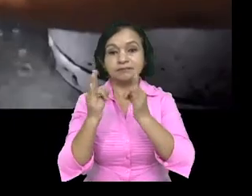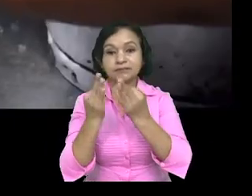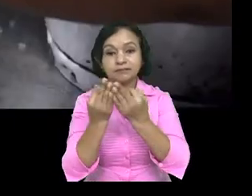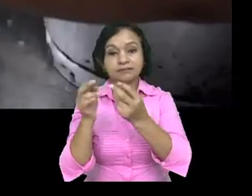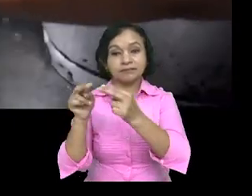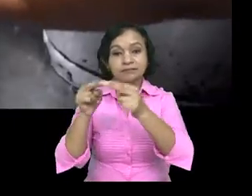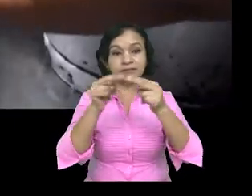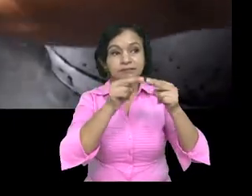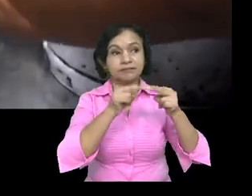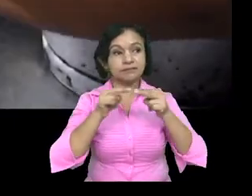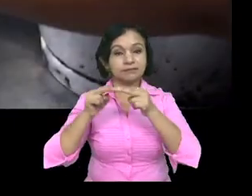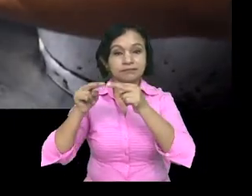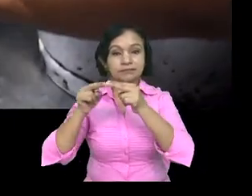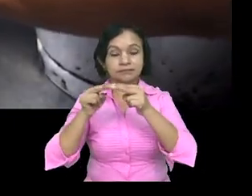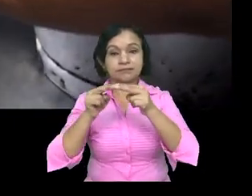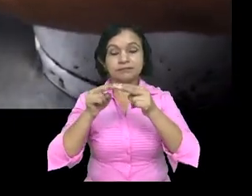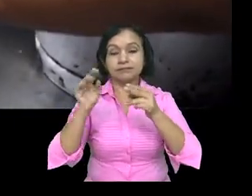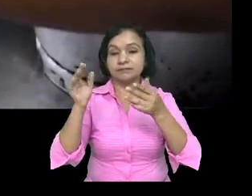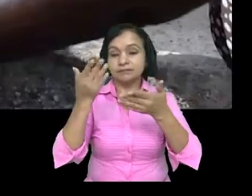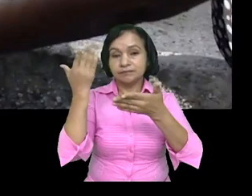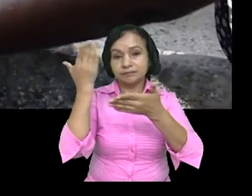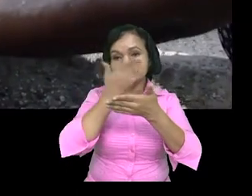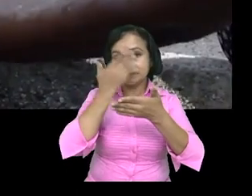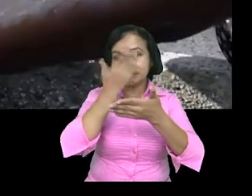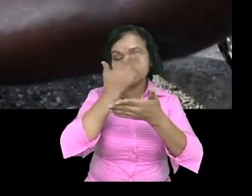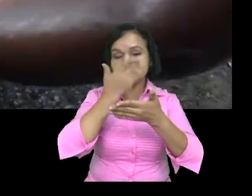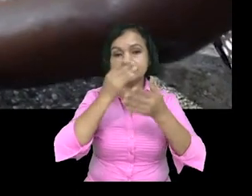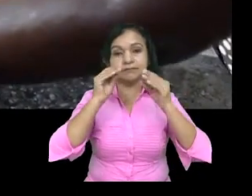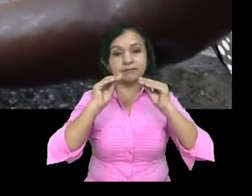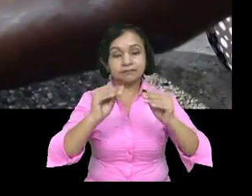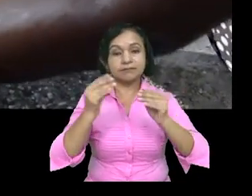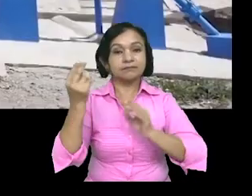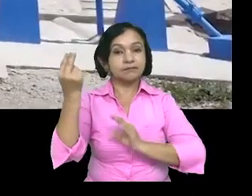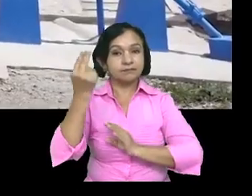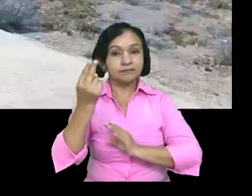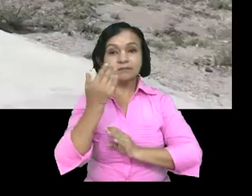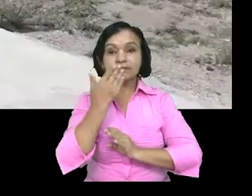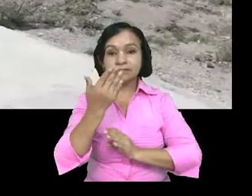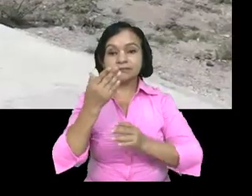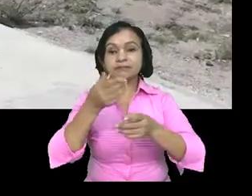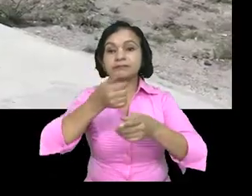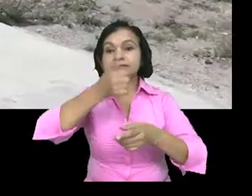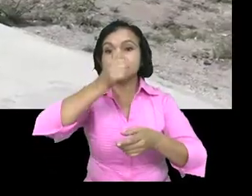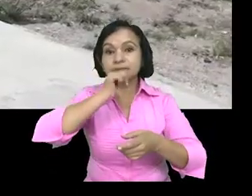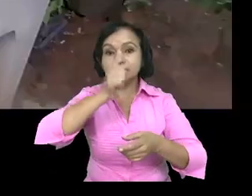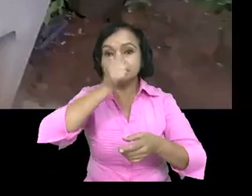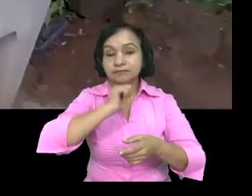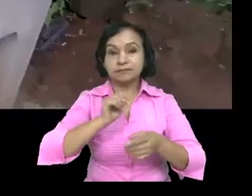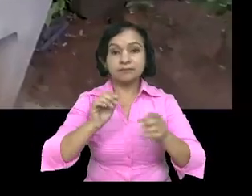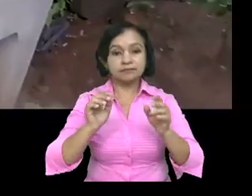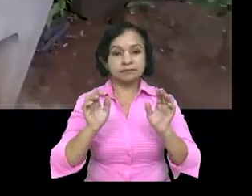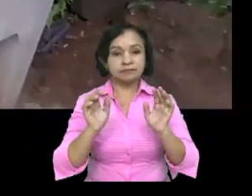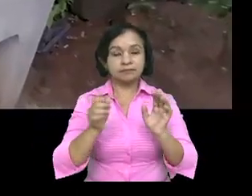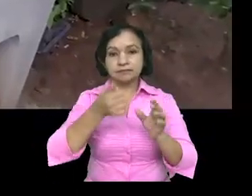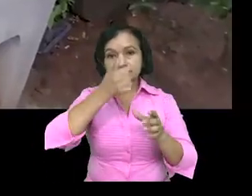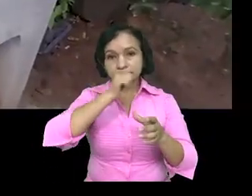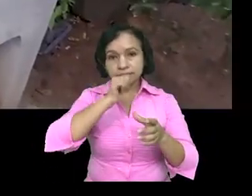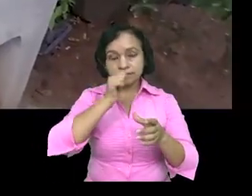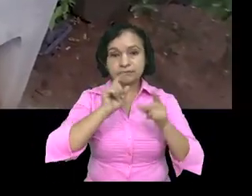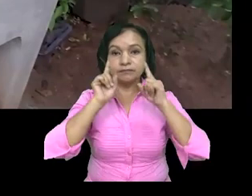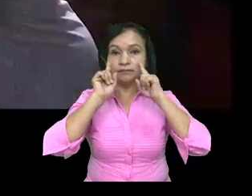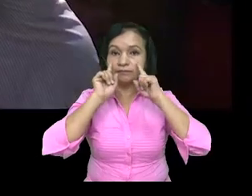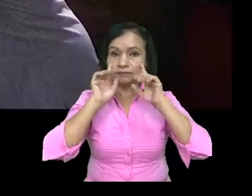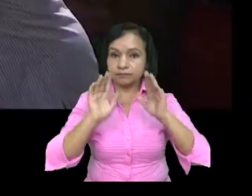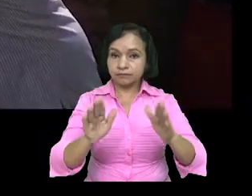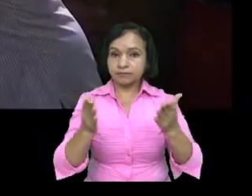para educarse, para formarse y para hacer un uso adecuado del agua, porque para que esa agua llegue ahí hay que conservar